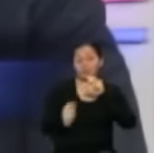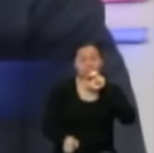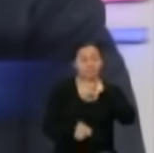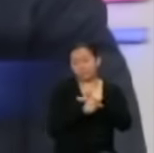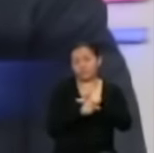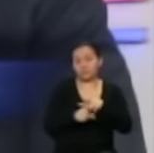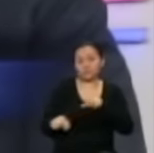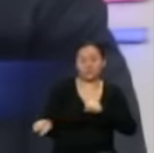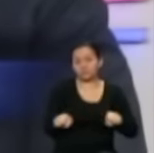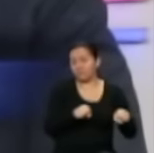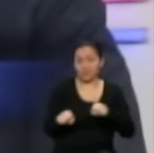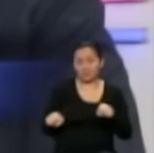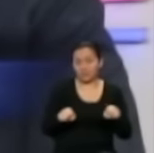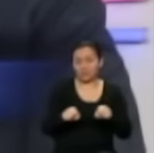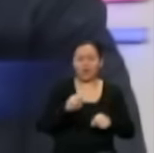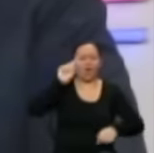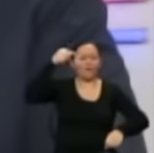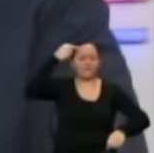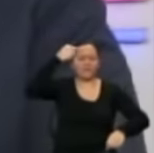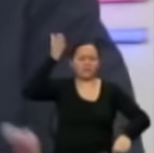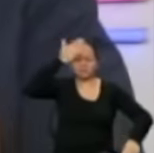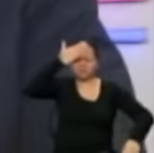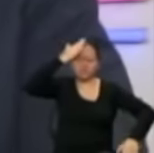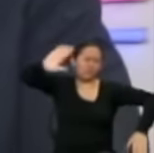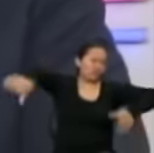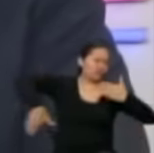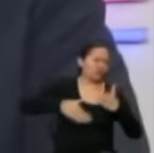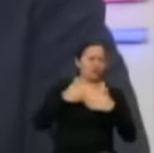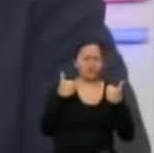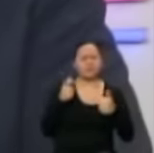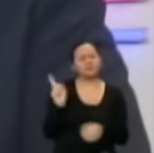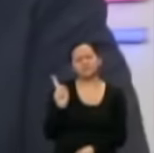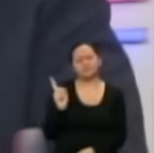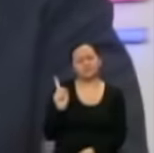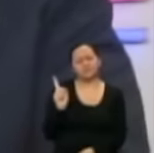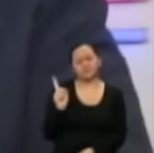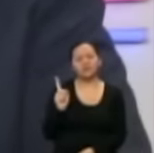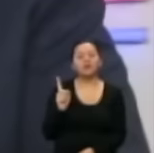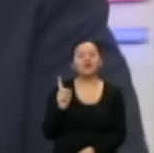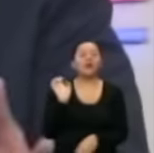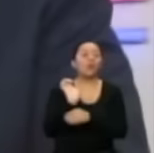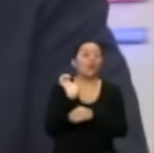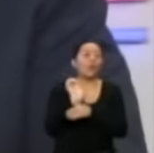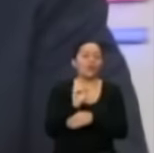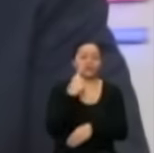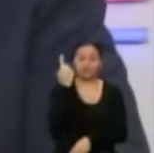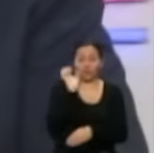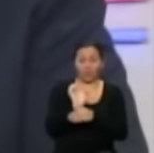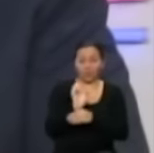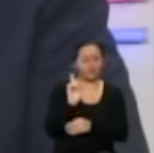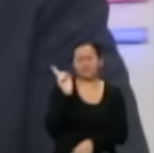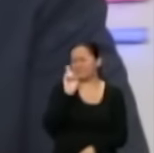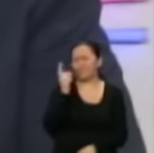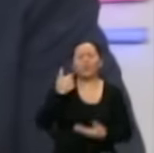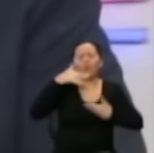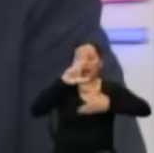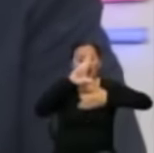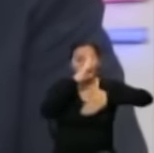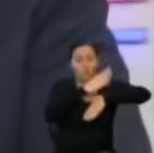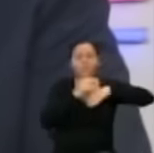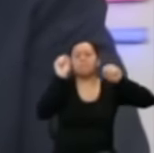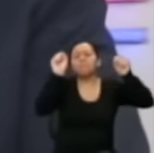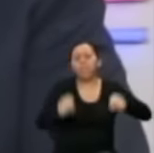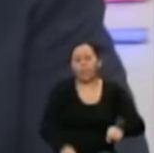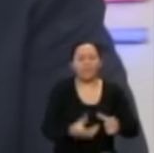normalmente rebasan las capacidades del Estado. No solo estamos hablando de Ecuador, sino de cualquier país en América Latina, incluso